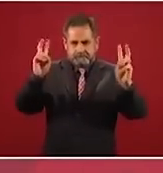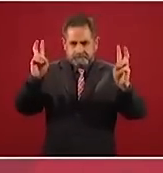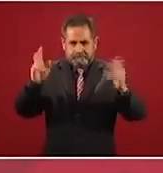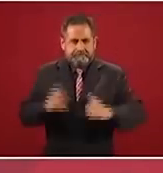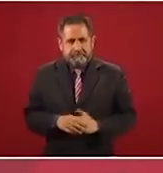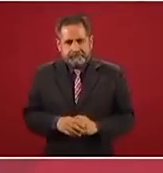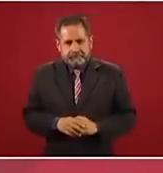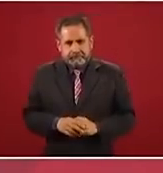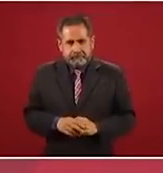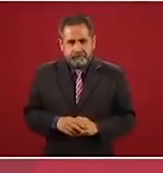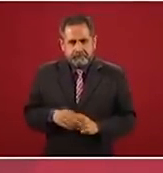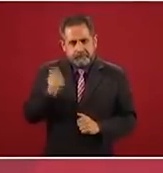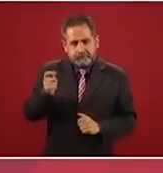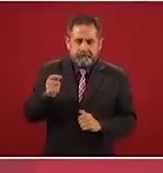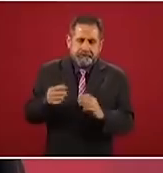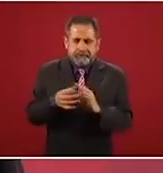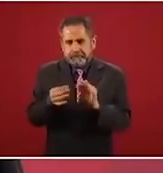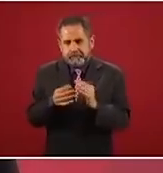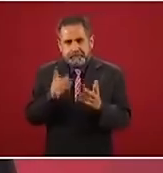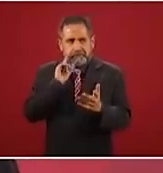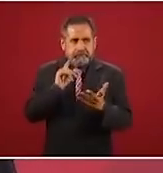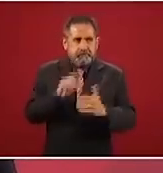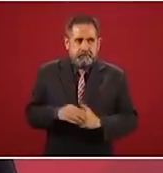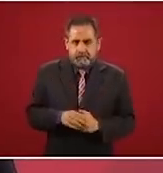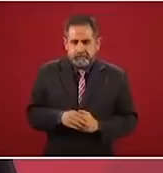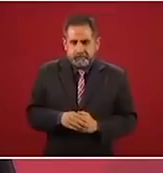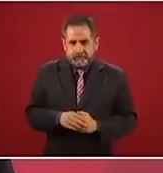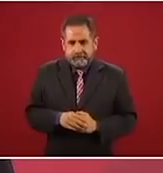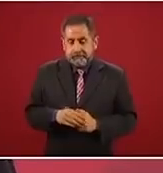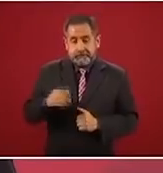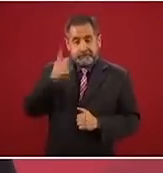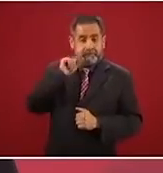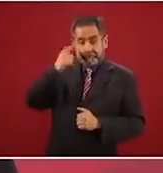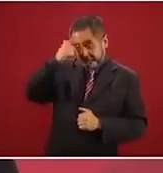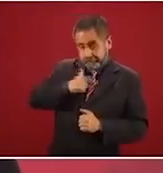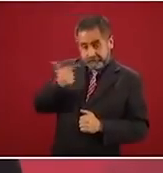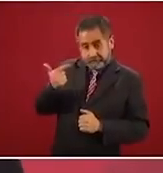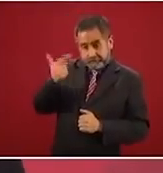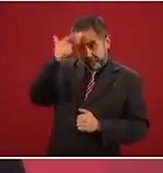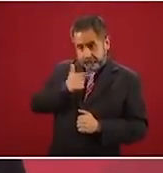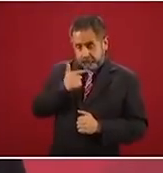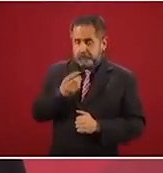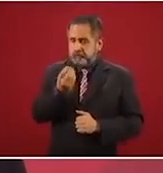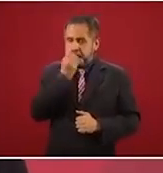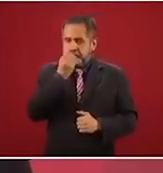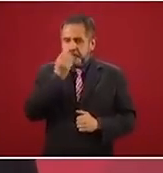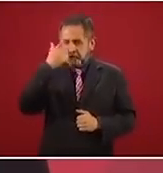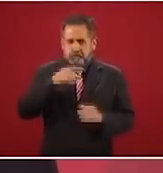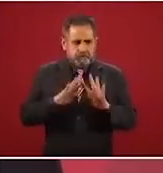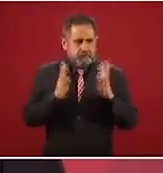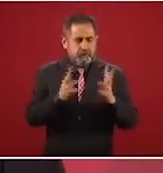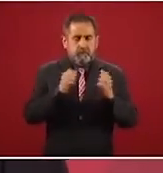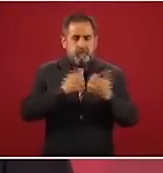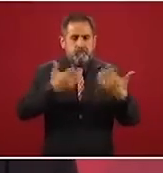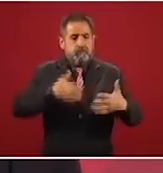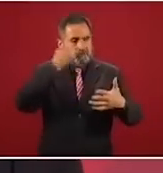vamos a tener mañana a las 7 de la noche una cena con